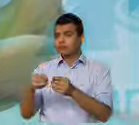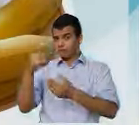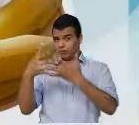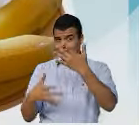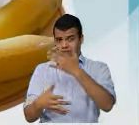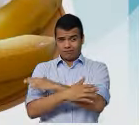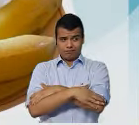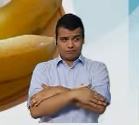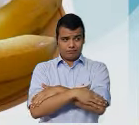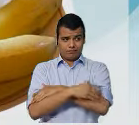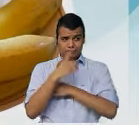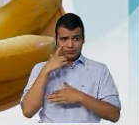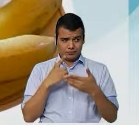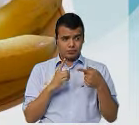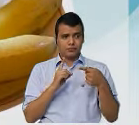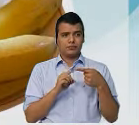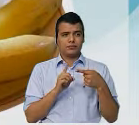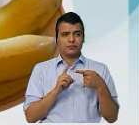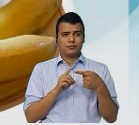Vean. Plátano.